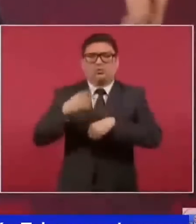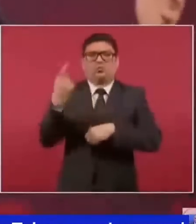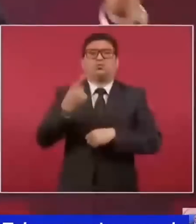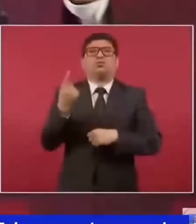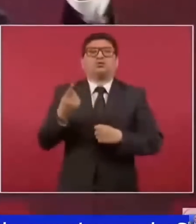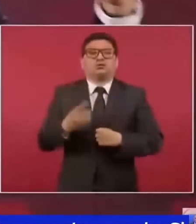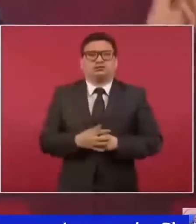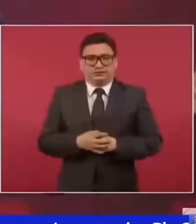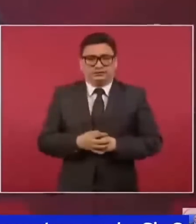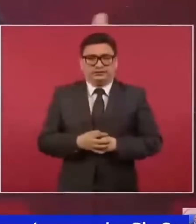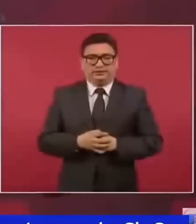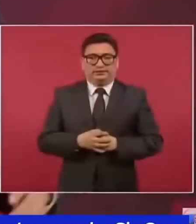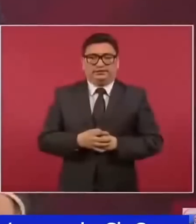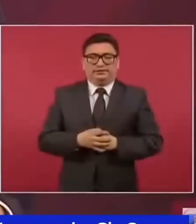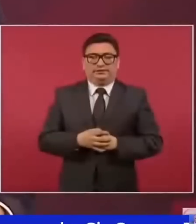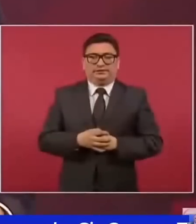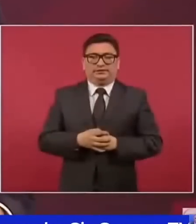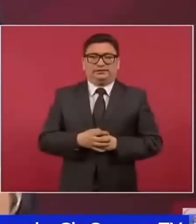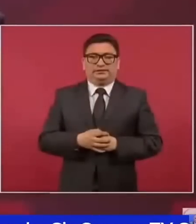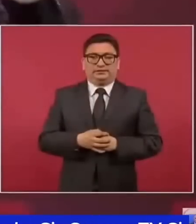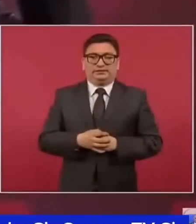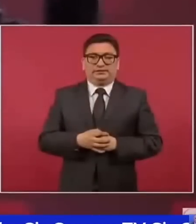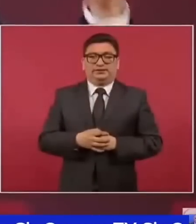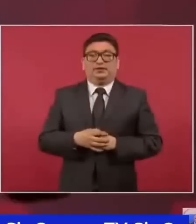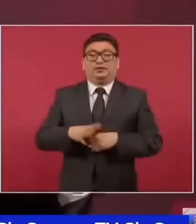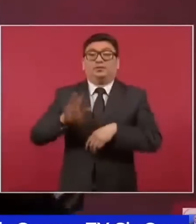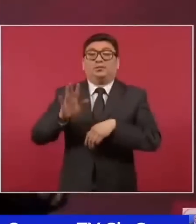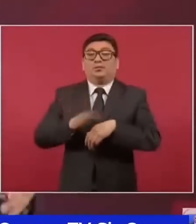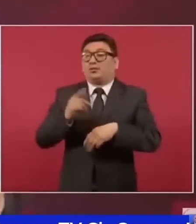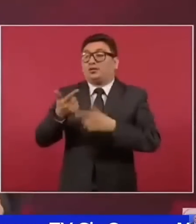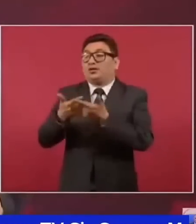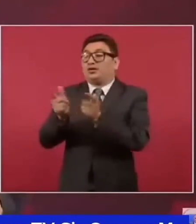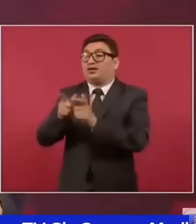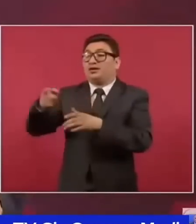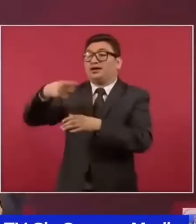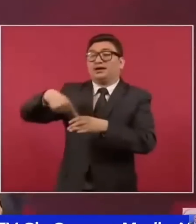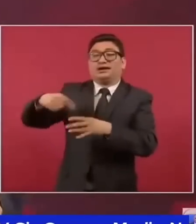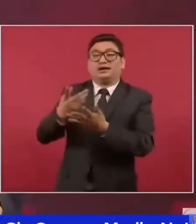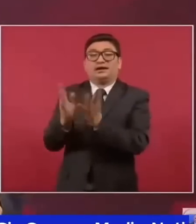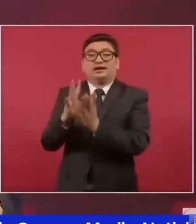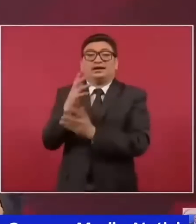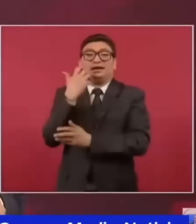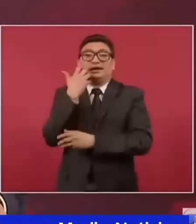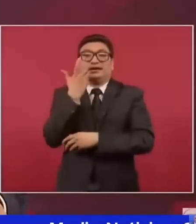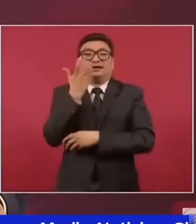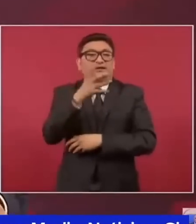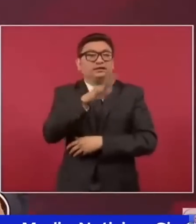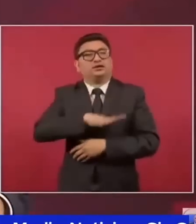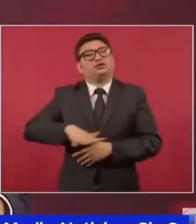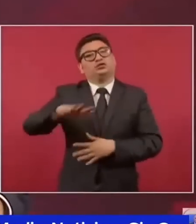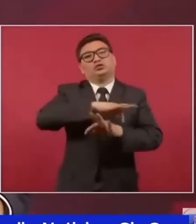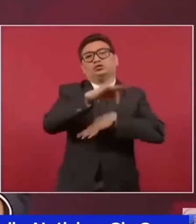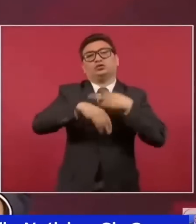era algo que querían que se aceptara. Afortunadamente,